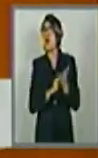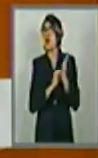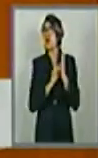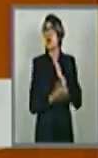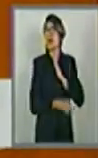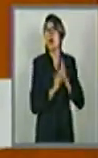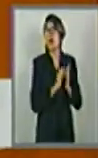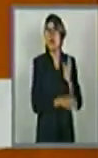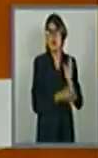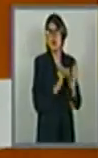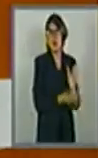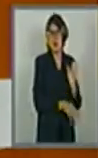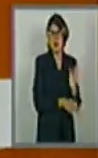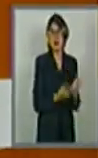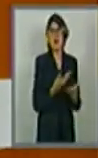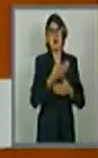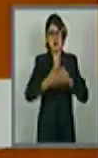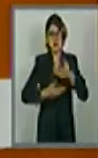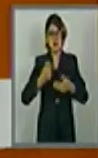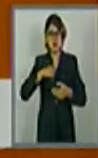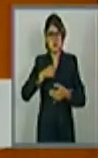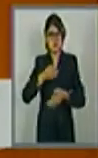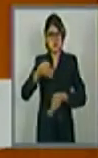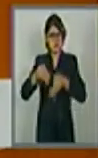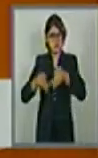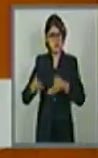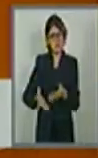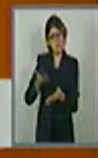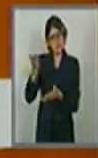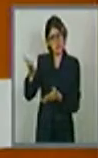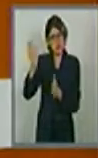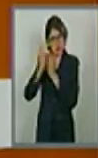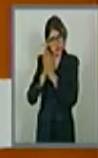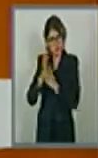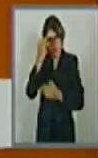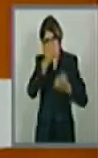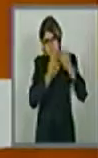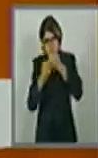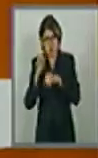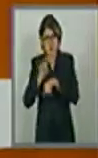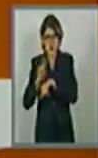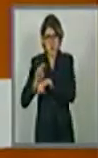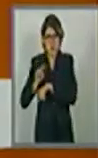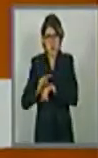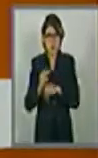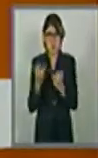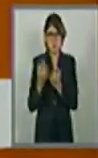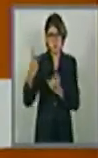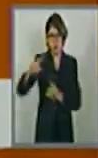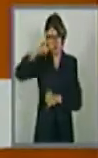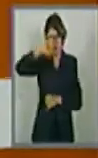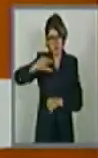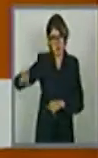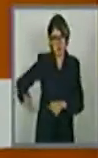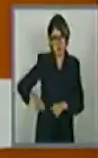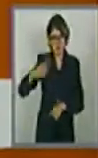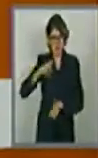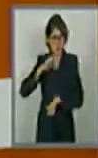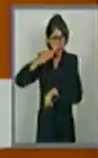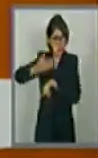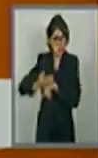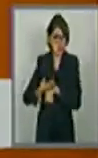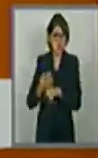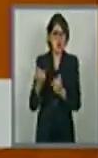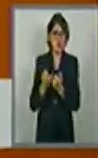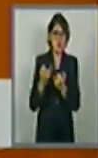presentando un juicio electoral por la omisión de la autoridad electoral y la responsabilidad del jefe de gobierno y de las demarcaciones